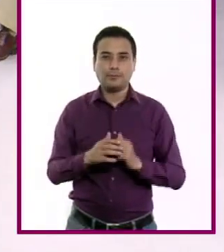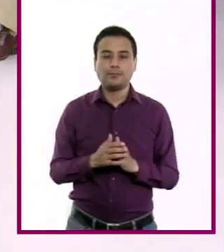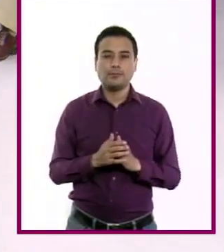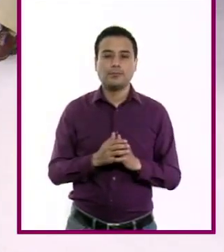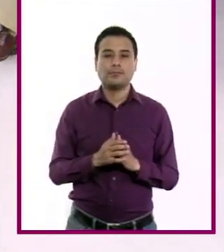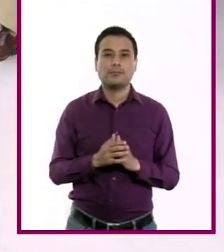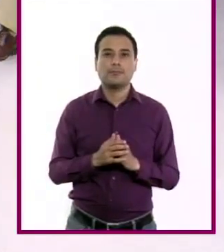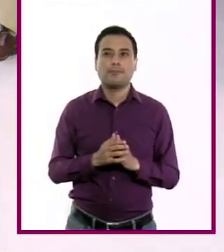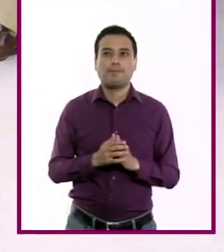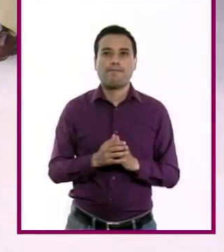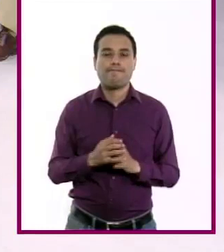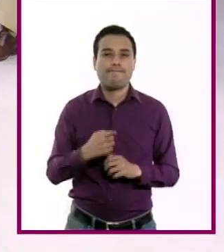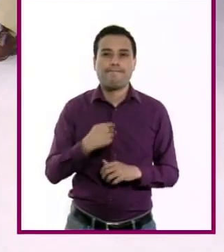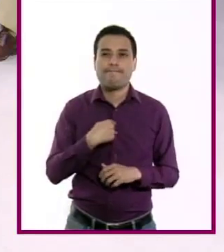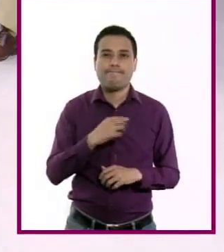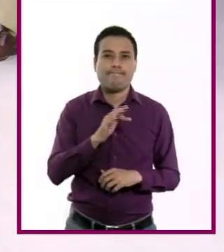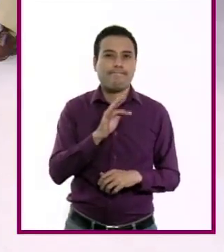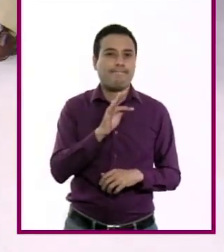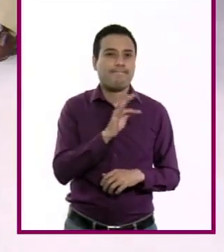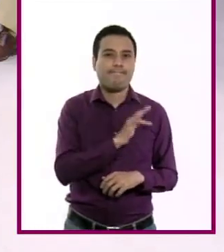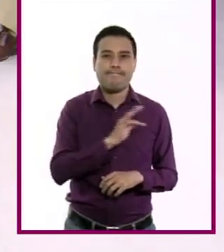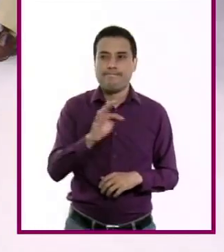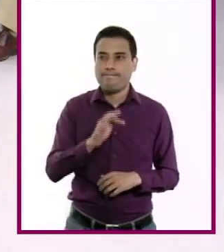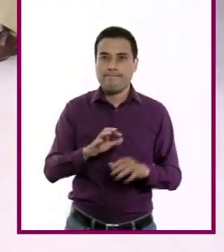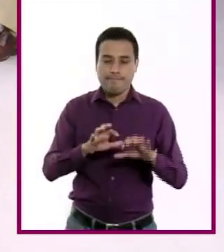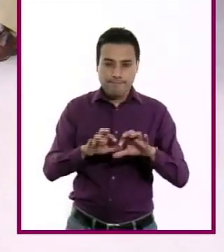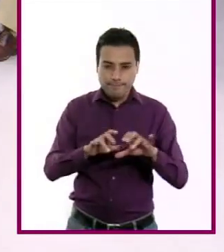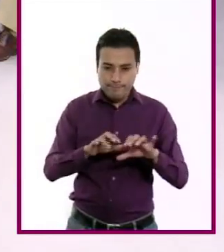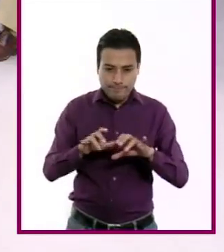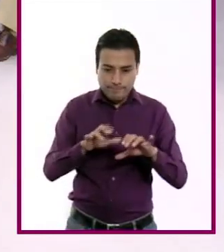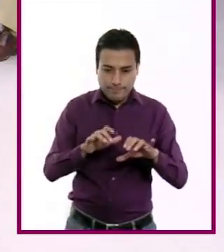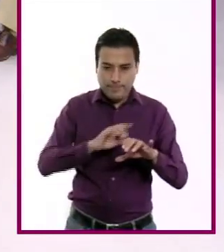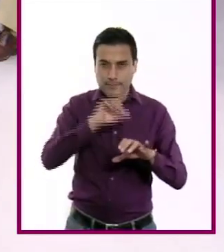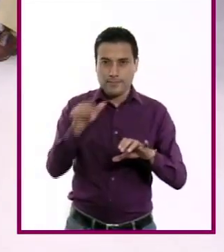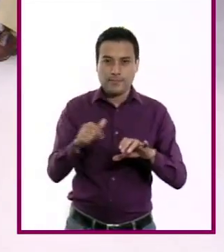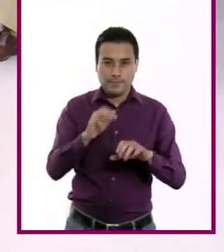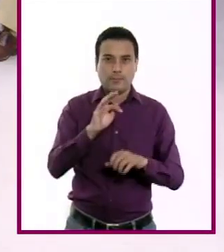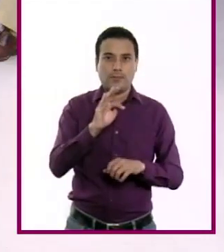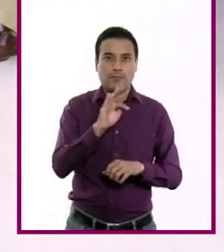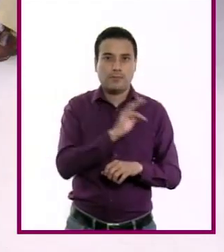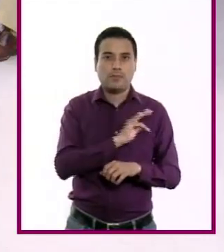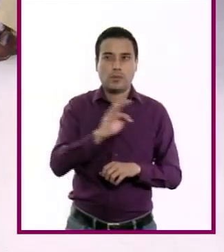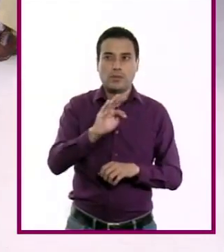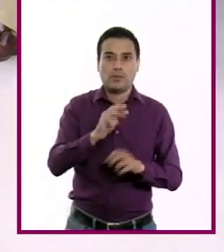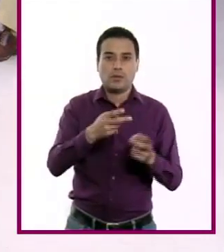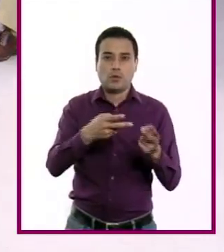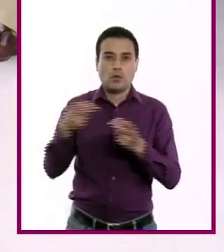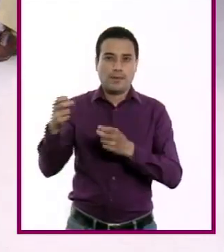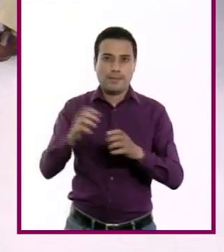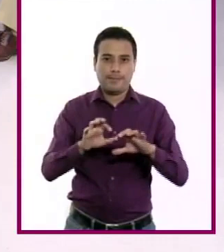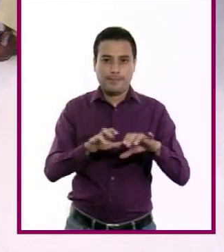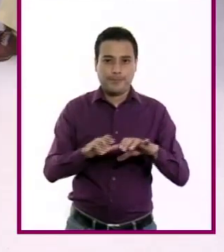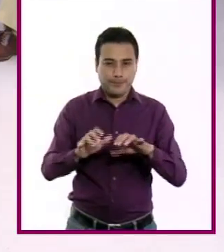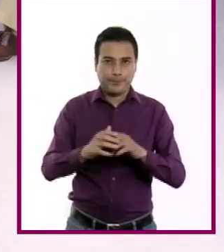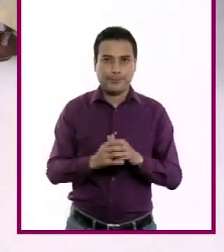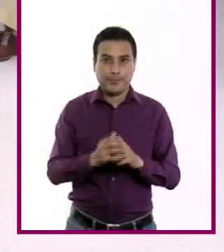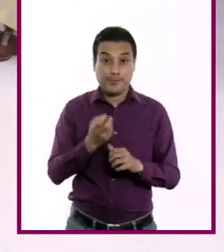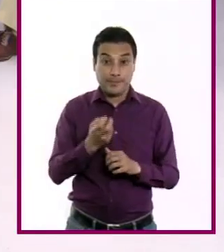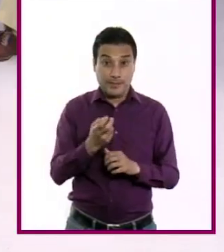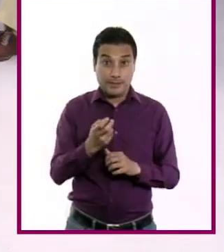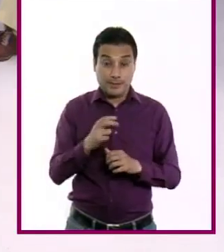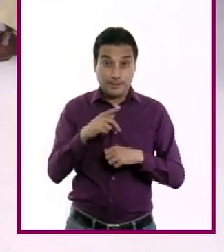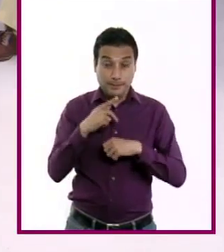las pulsaciones en el teclado y las envía a un fichero o las puede enviar por vía internet. No siempre el Keylogger puede ser una amenaza,